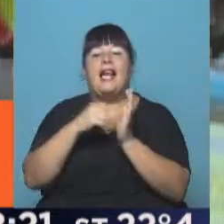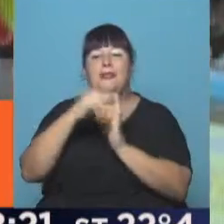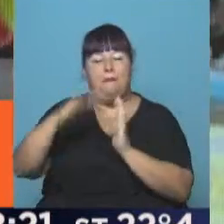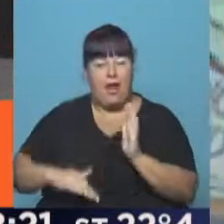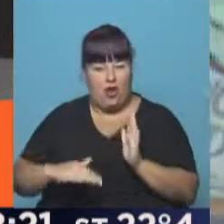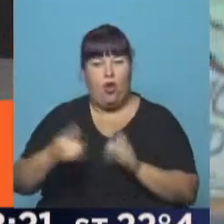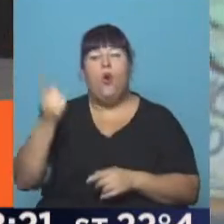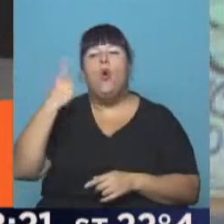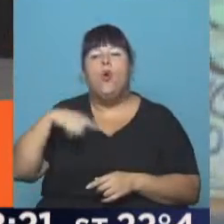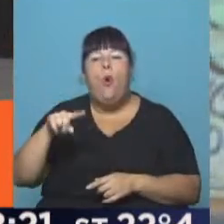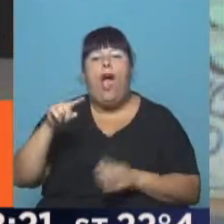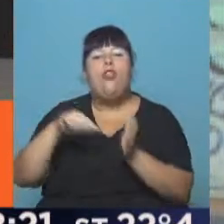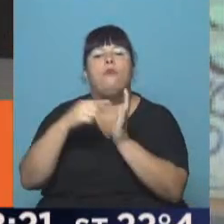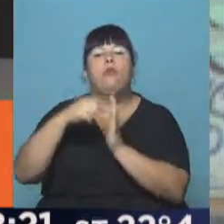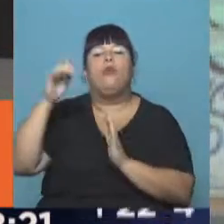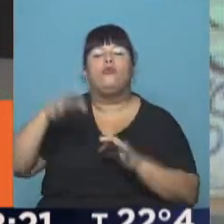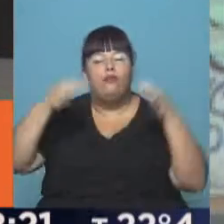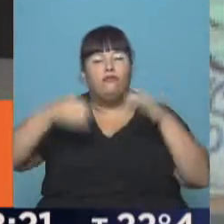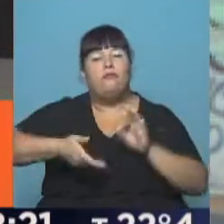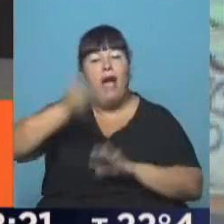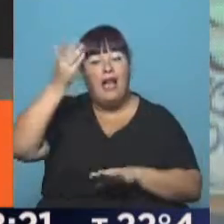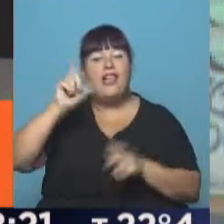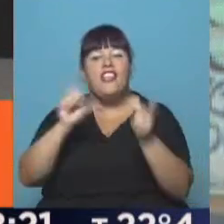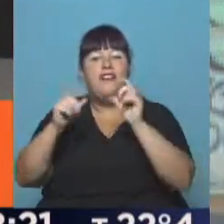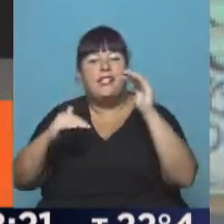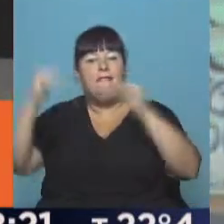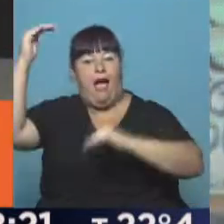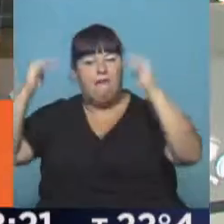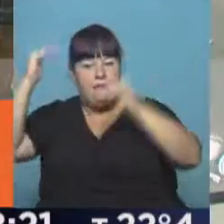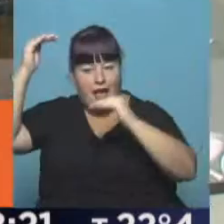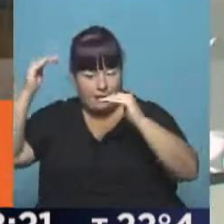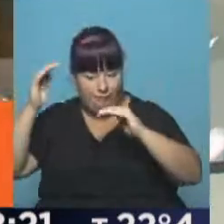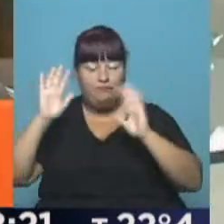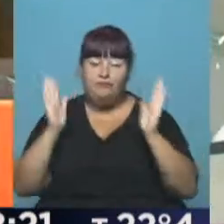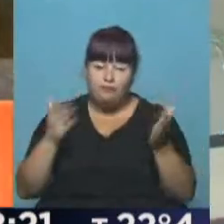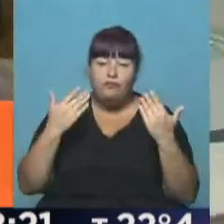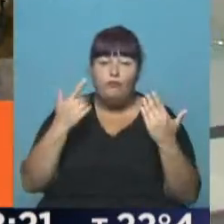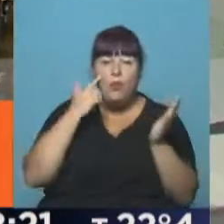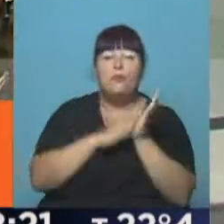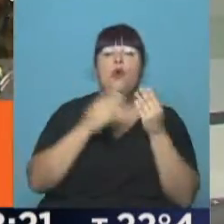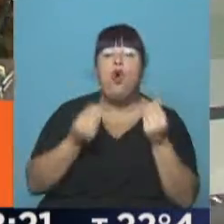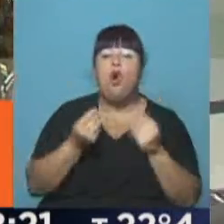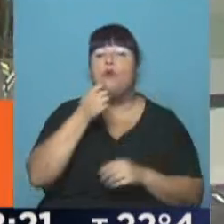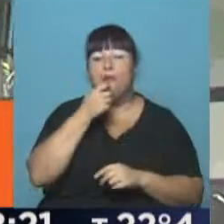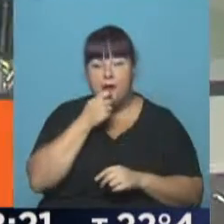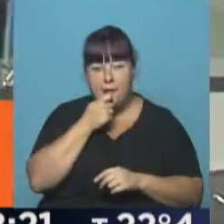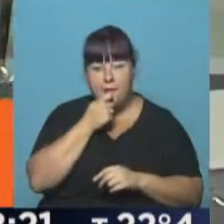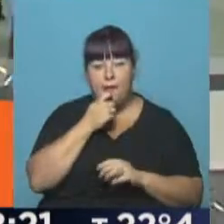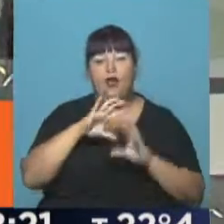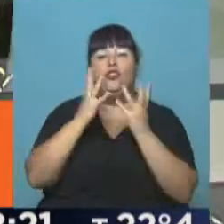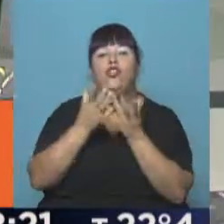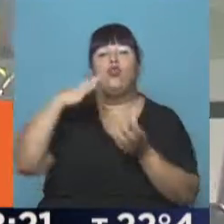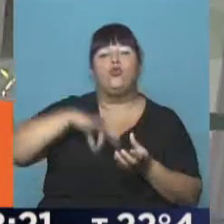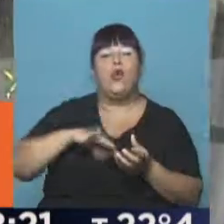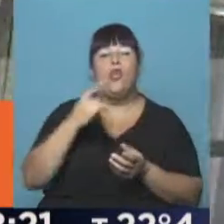disminuye. Cuando la calificación formal aumenta, la brecha aumenta. Y se puede constatar, por ejemplo, en la masa salarial